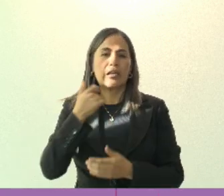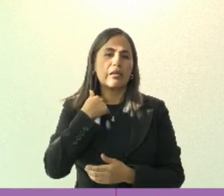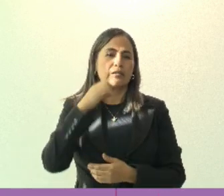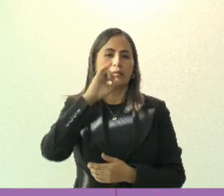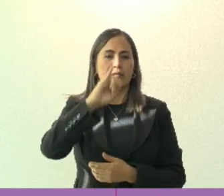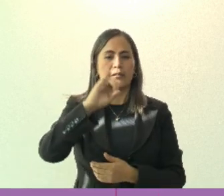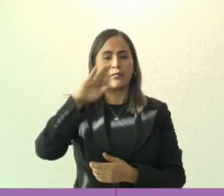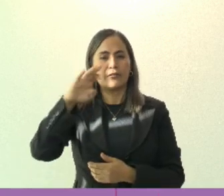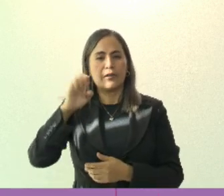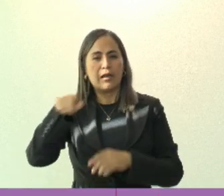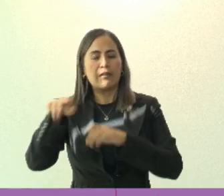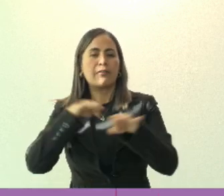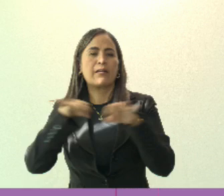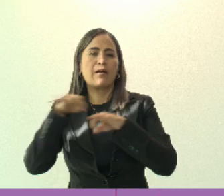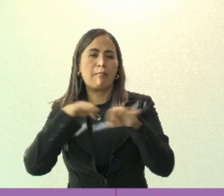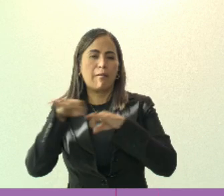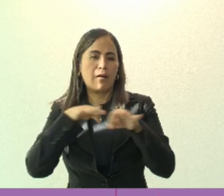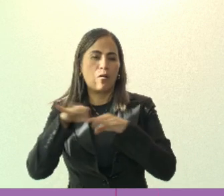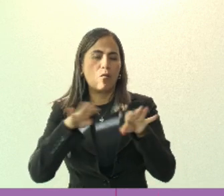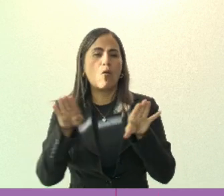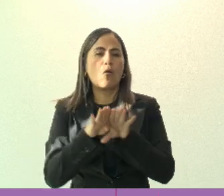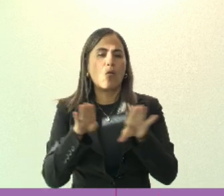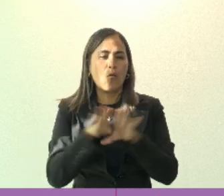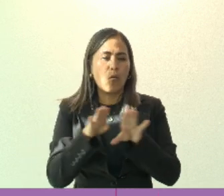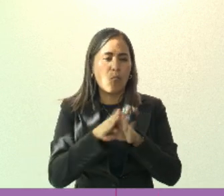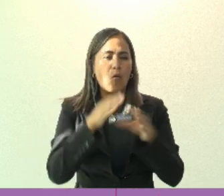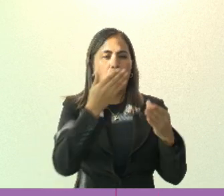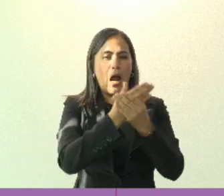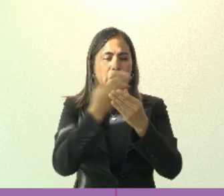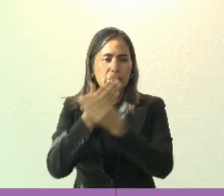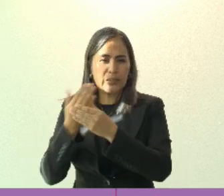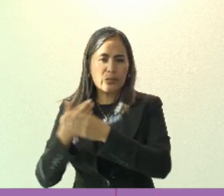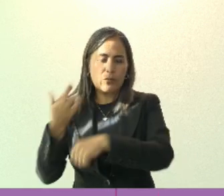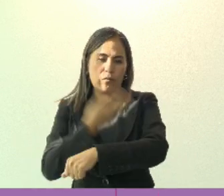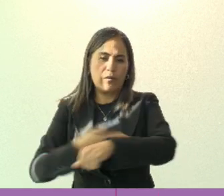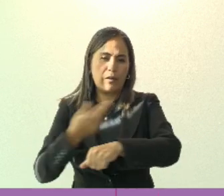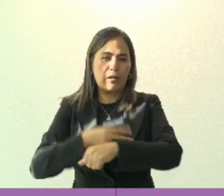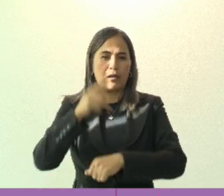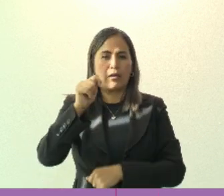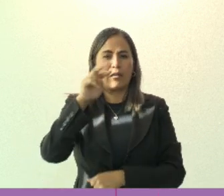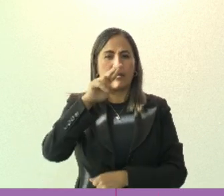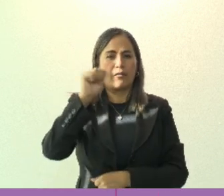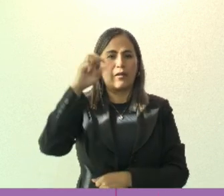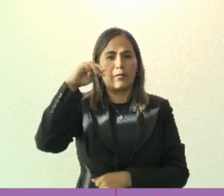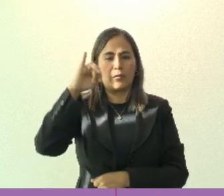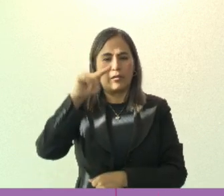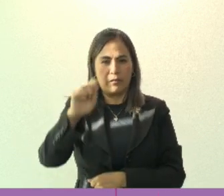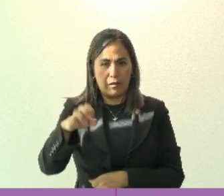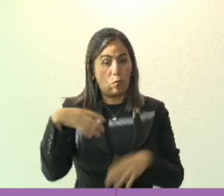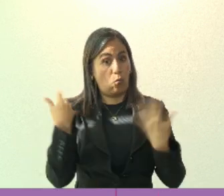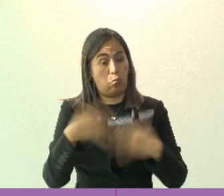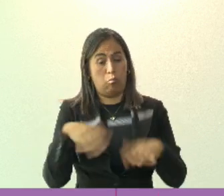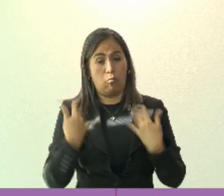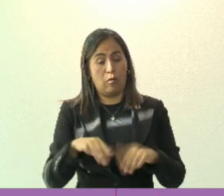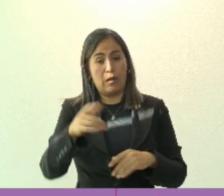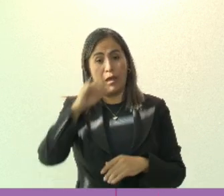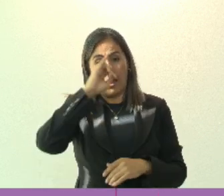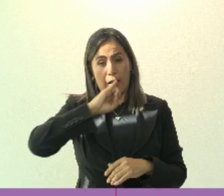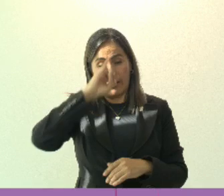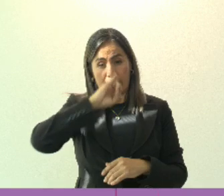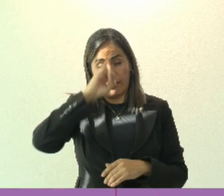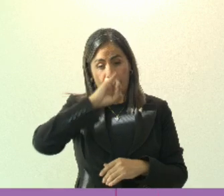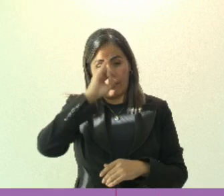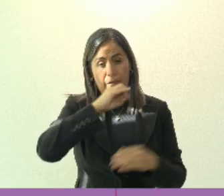como responsable del control de gestión y del archivo de trámite. Casi nada, licenciada. Fue jefa de archivo